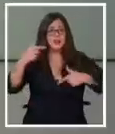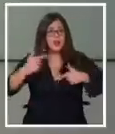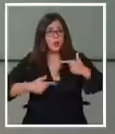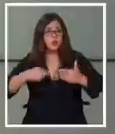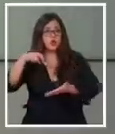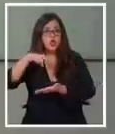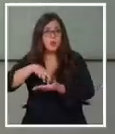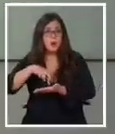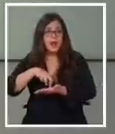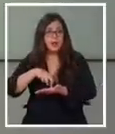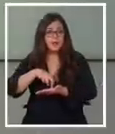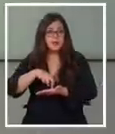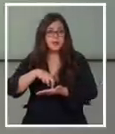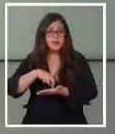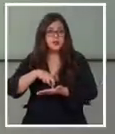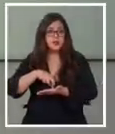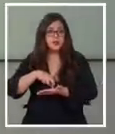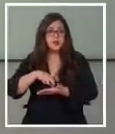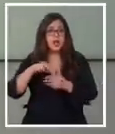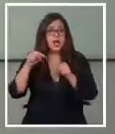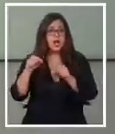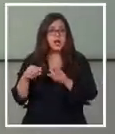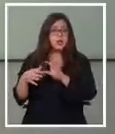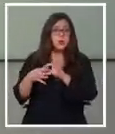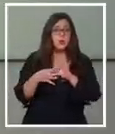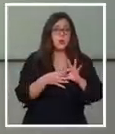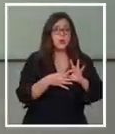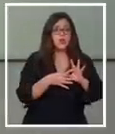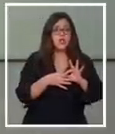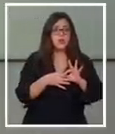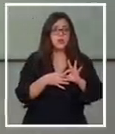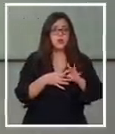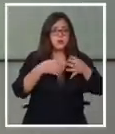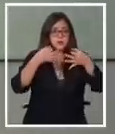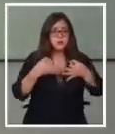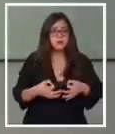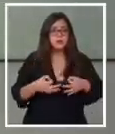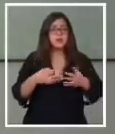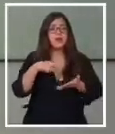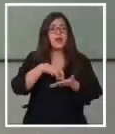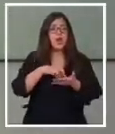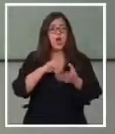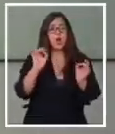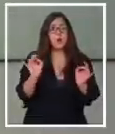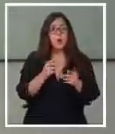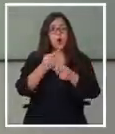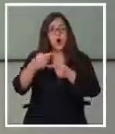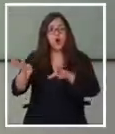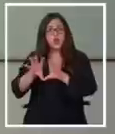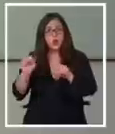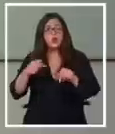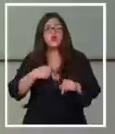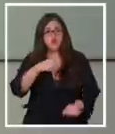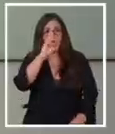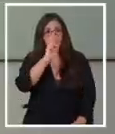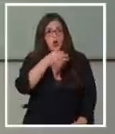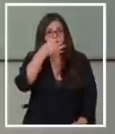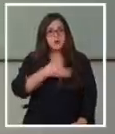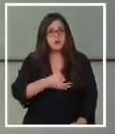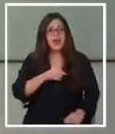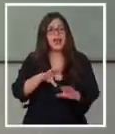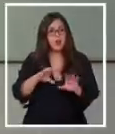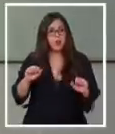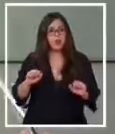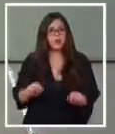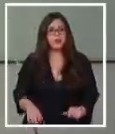parlamentaria llegamos a productos de la composición del parlamento se llega a otro acuerdo yo por supuesto voy a respetar el acuerdo